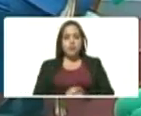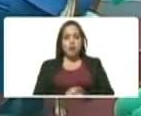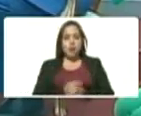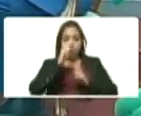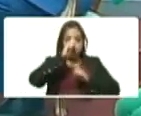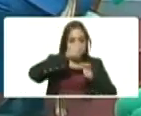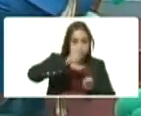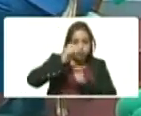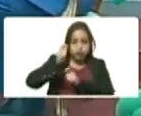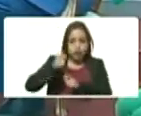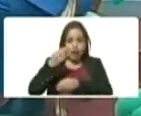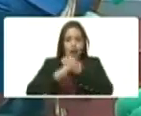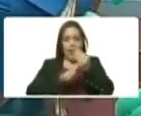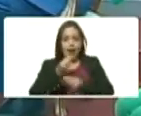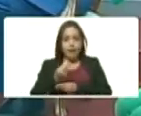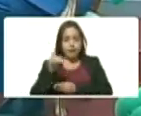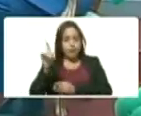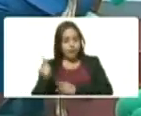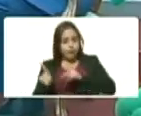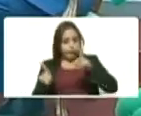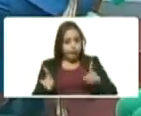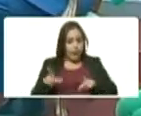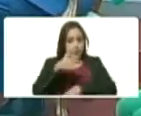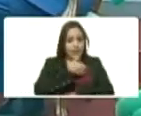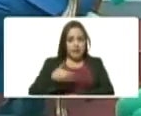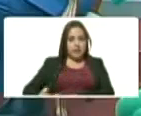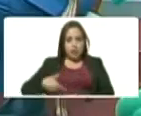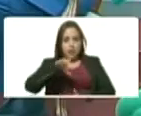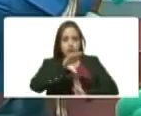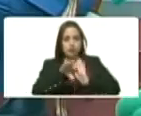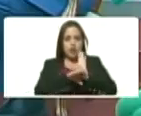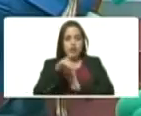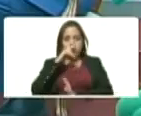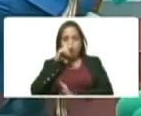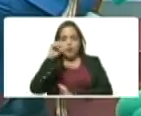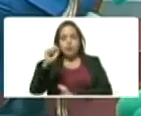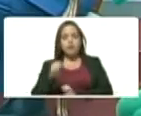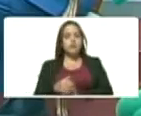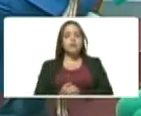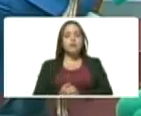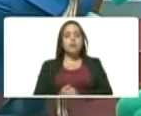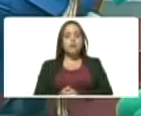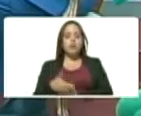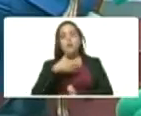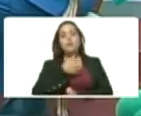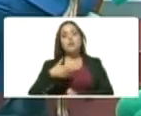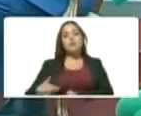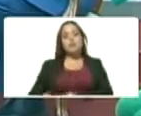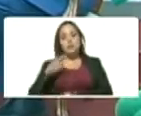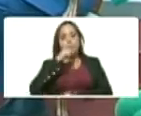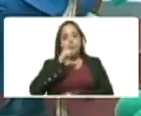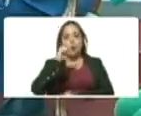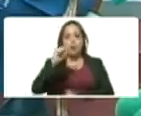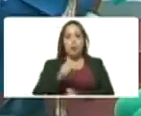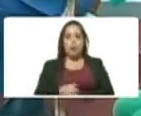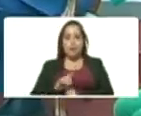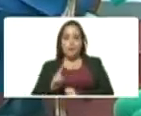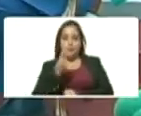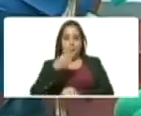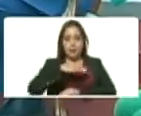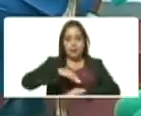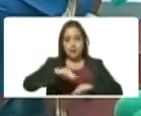reconocimiento al mandatario venezolano, al presidente constitucional Nicolás Maduro. El presidente Nicolás Maduro y el primer ministro